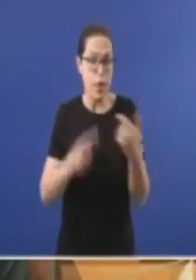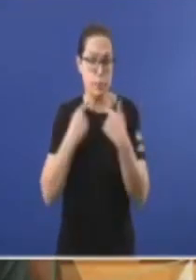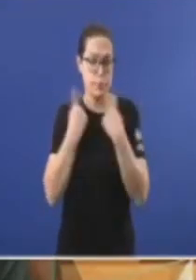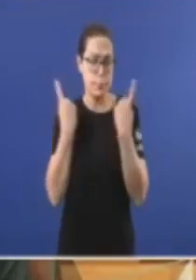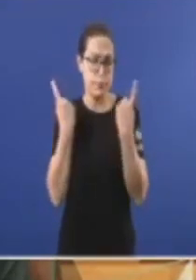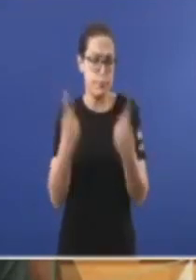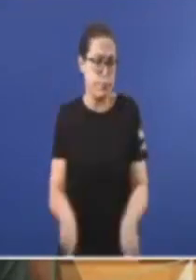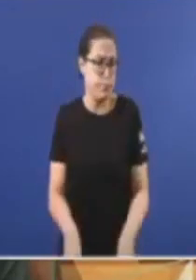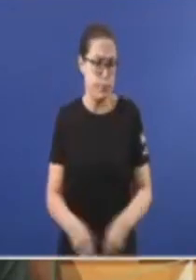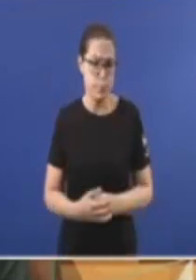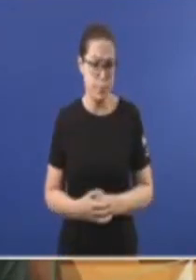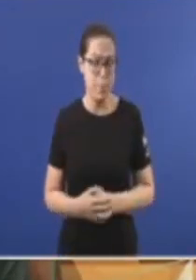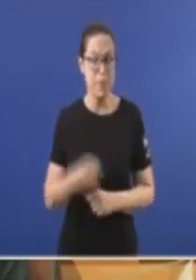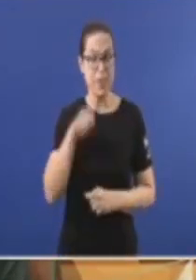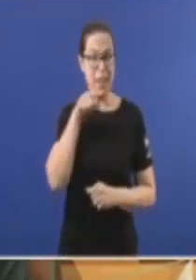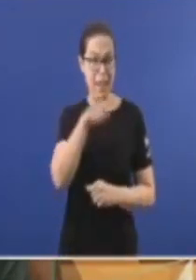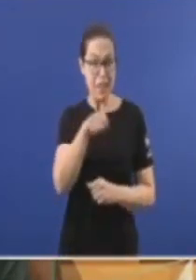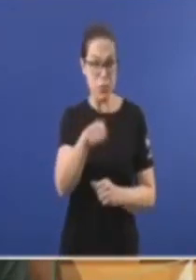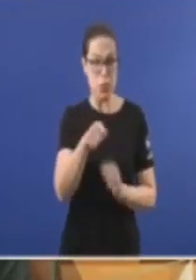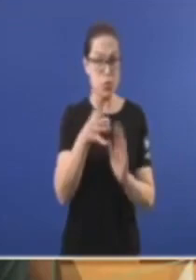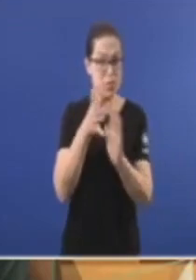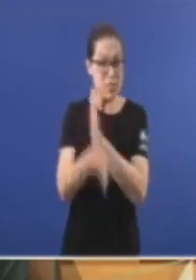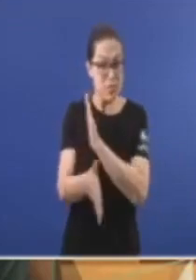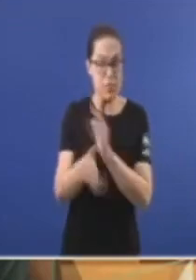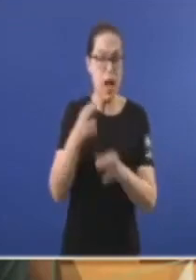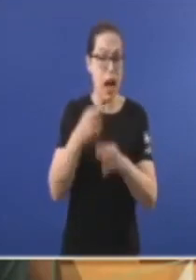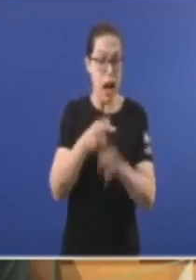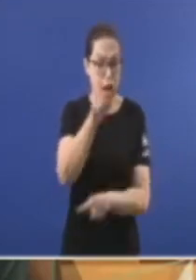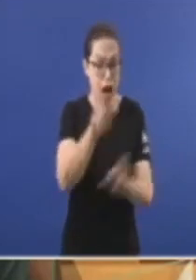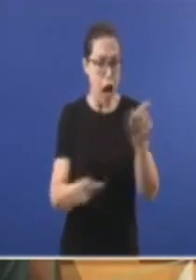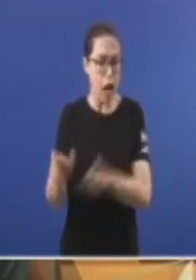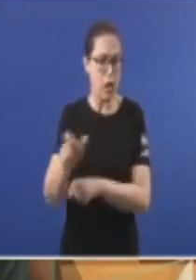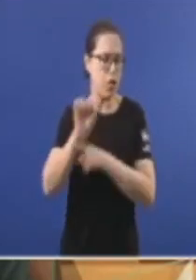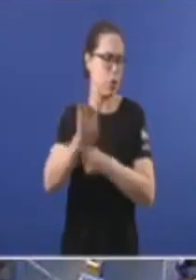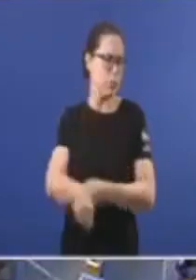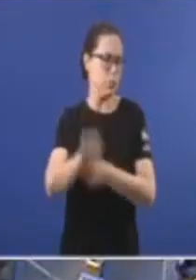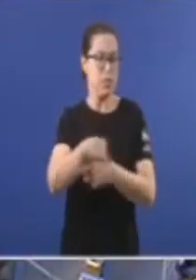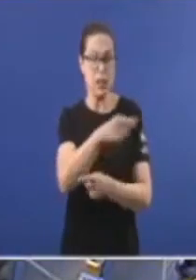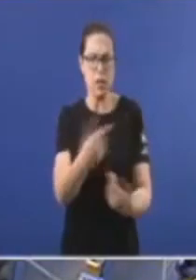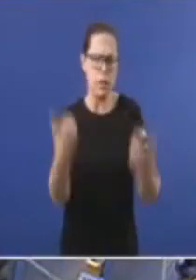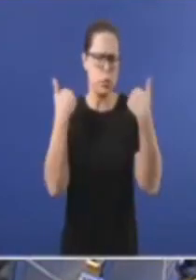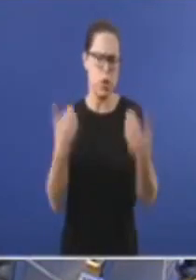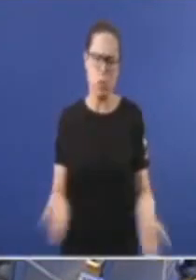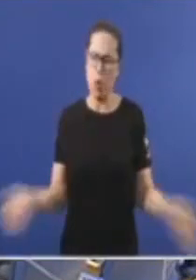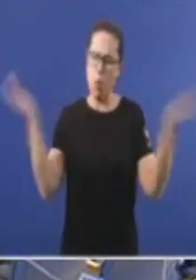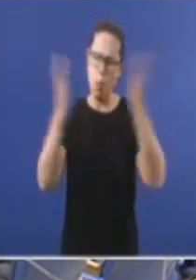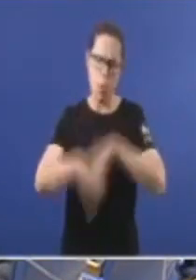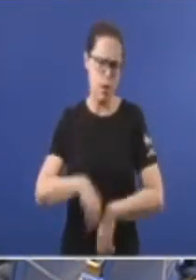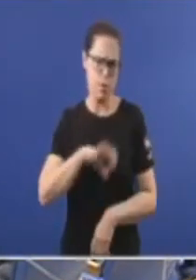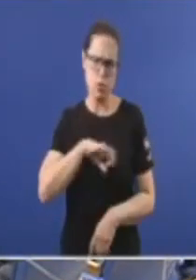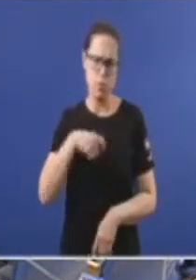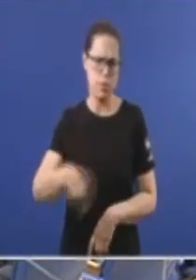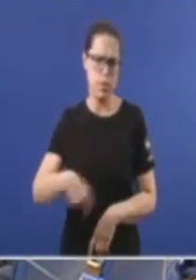significa darlle un portazo ao futuro da xente deste país. É unha irresponsabilidade, señor Feijóo.